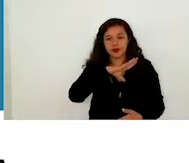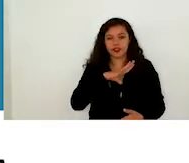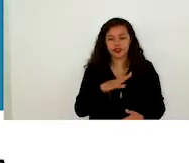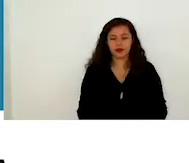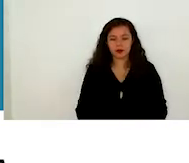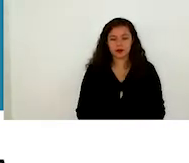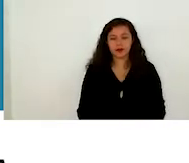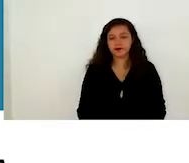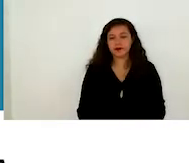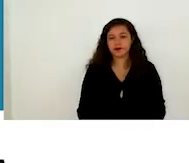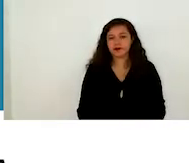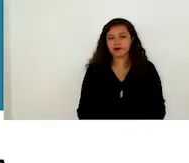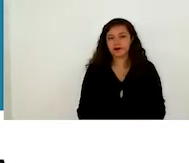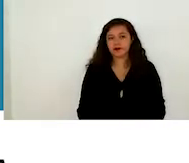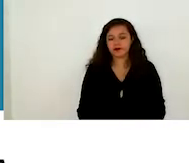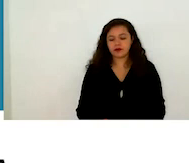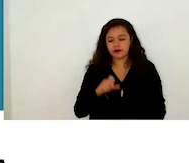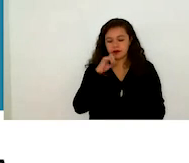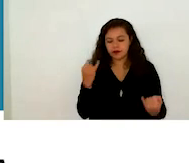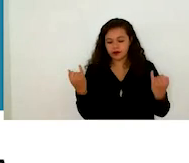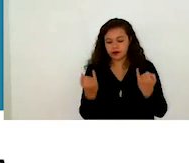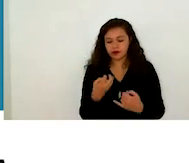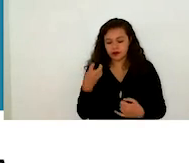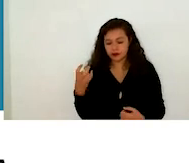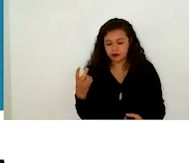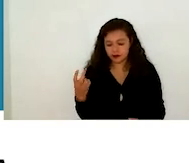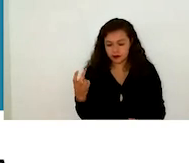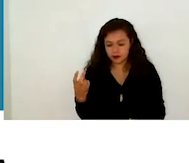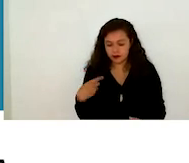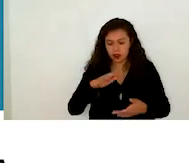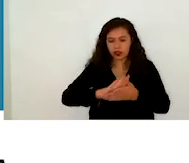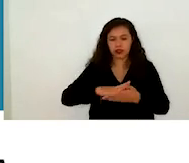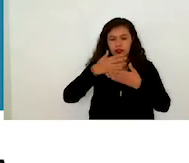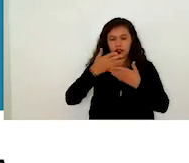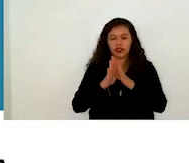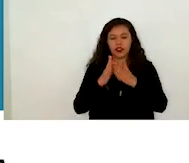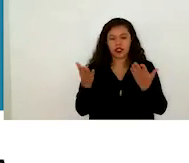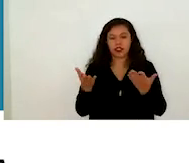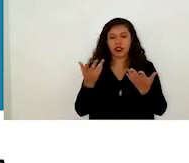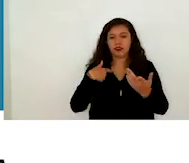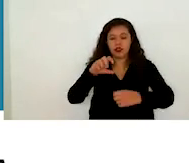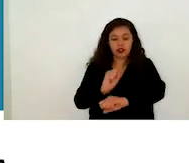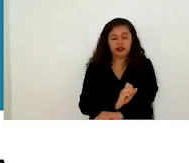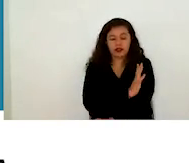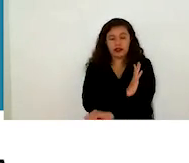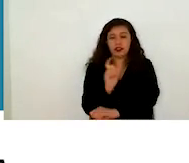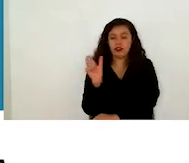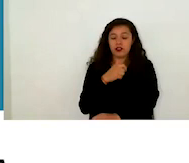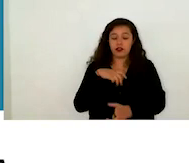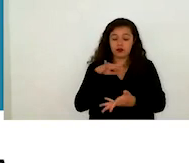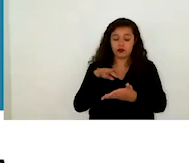y también por eso quiero que no lo habrá porque si ustedes son muy emocionales al momento de leerlos